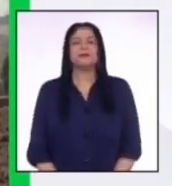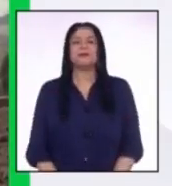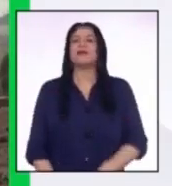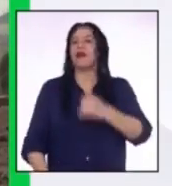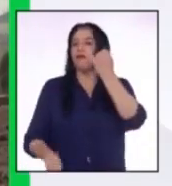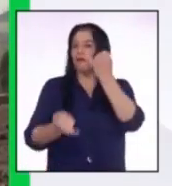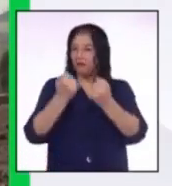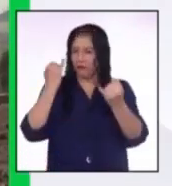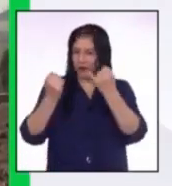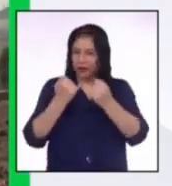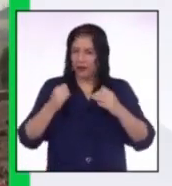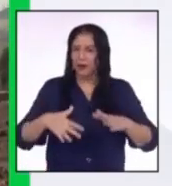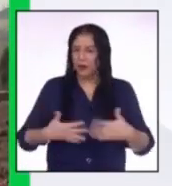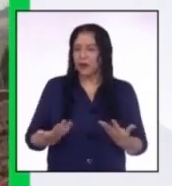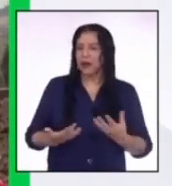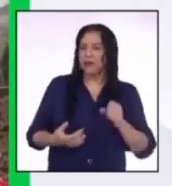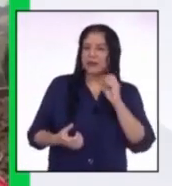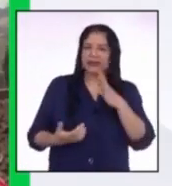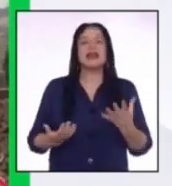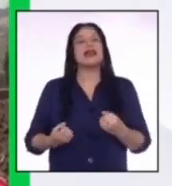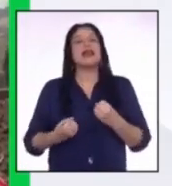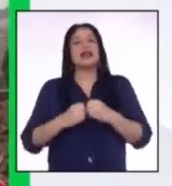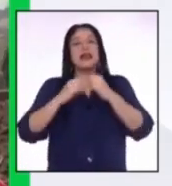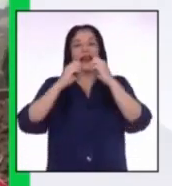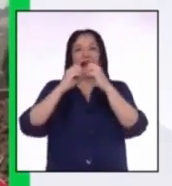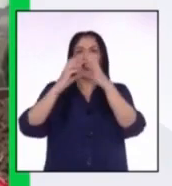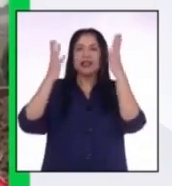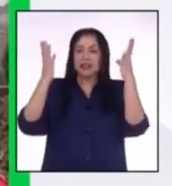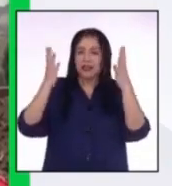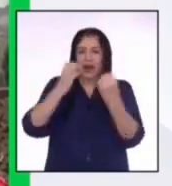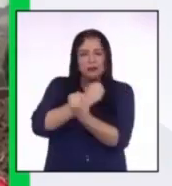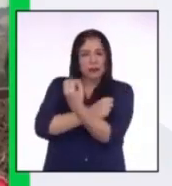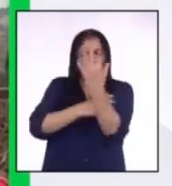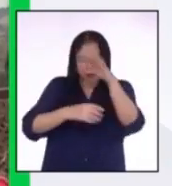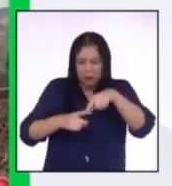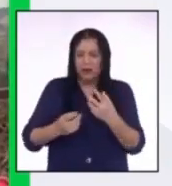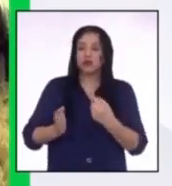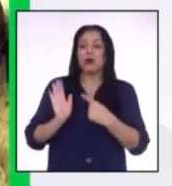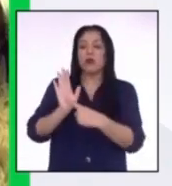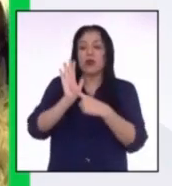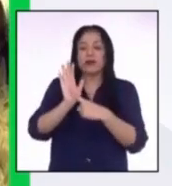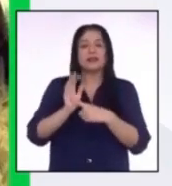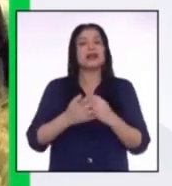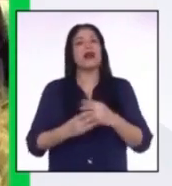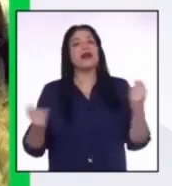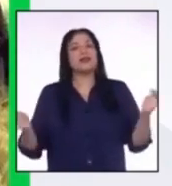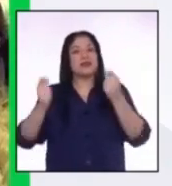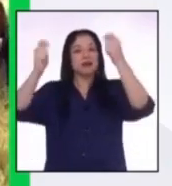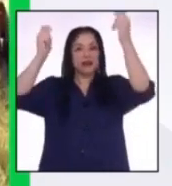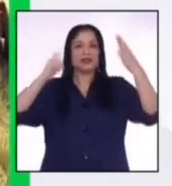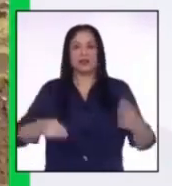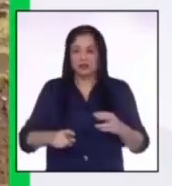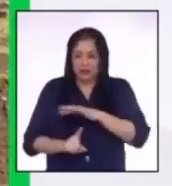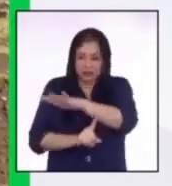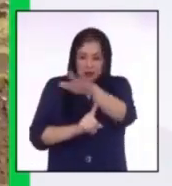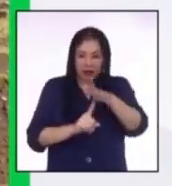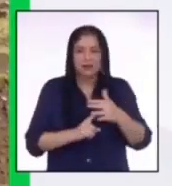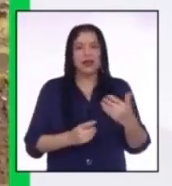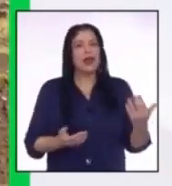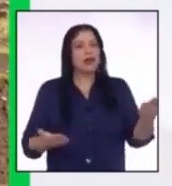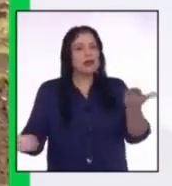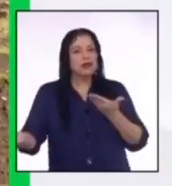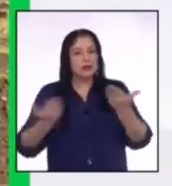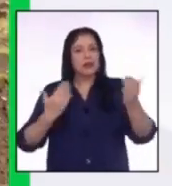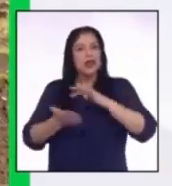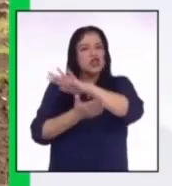finalmente podemos decir que el día de la siembra es una muestra de la naturaleza festiva que nos convoca a todos para